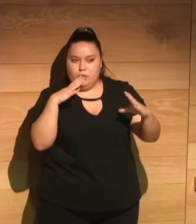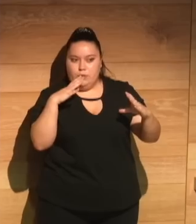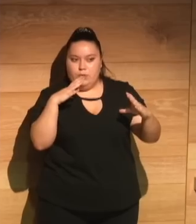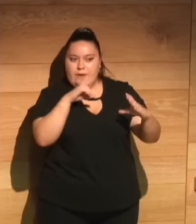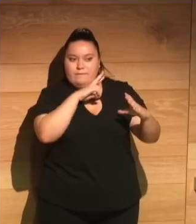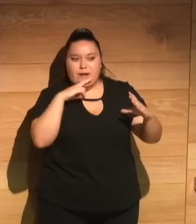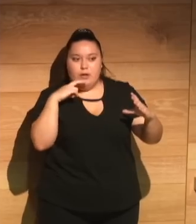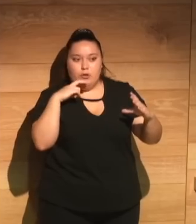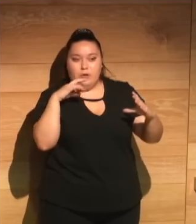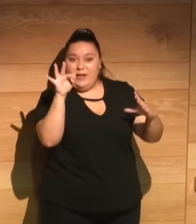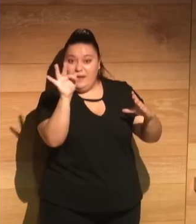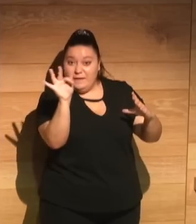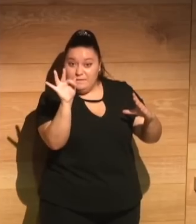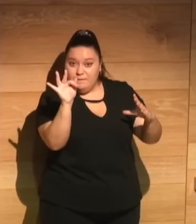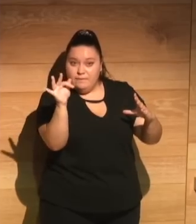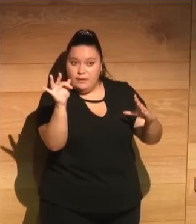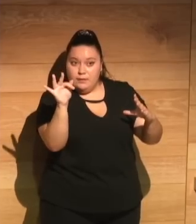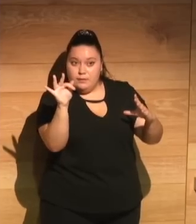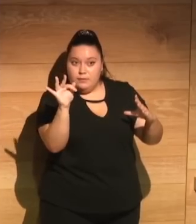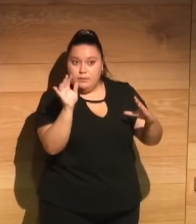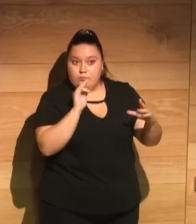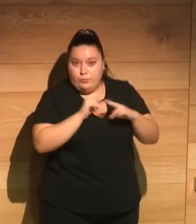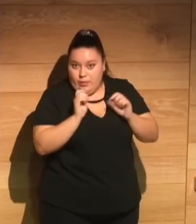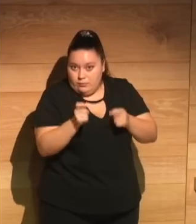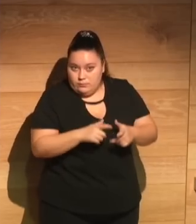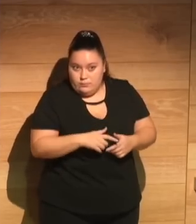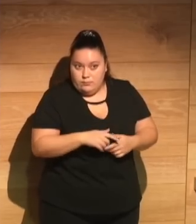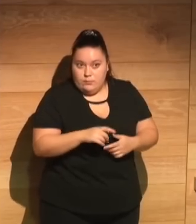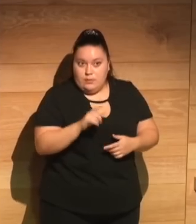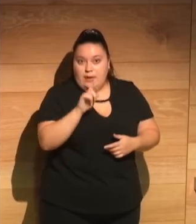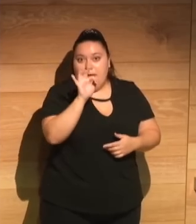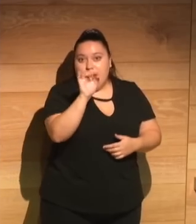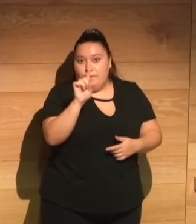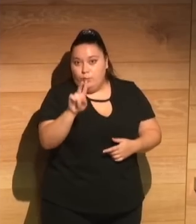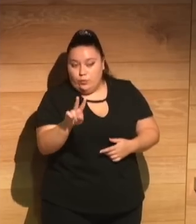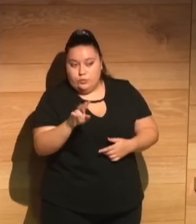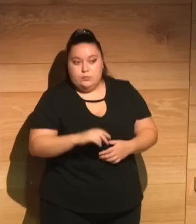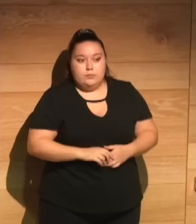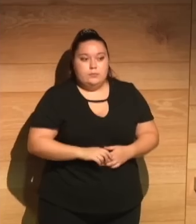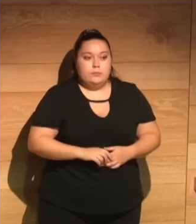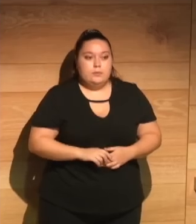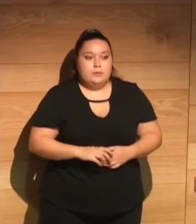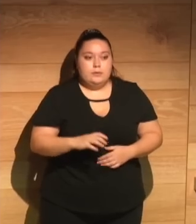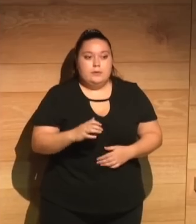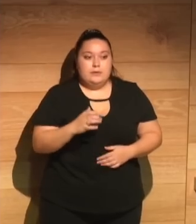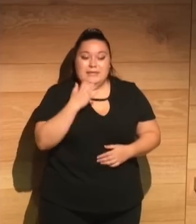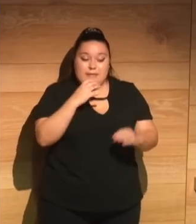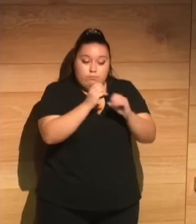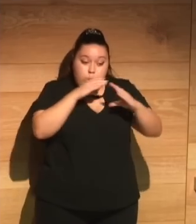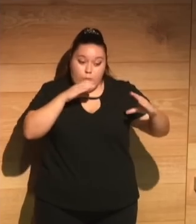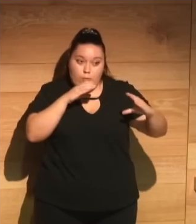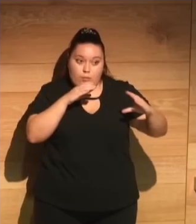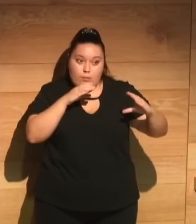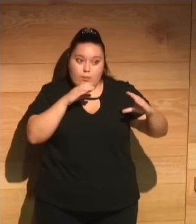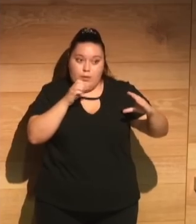el valor F, que es el que se llama. Wow. El valor F1.2. Me acabo de perder. Bueno, da igual. Cuanto más abres eso, sí.